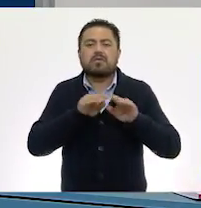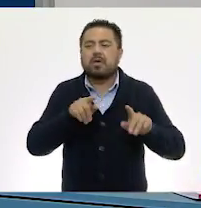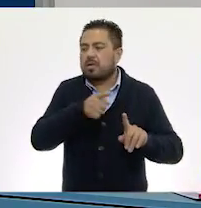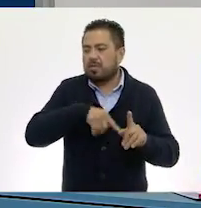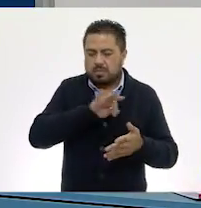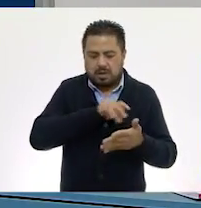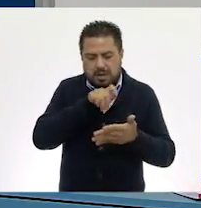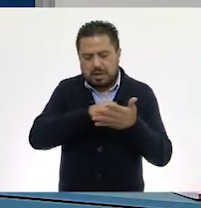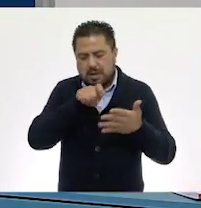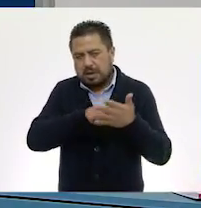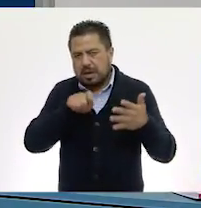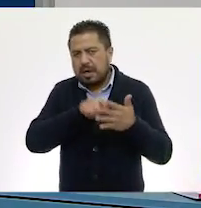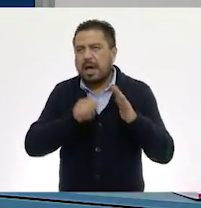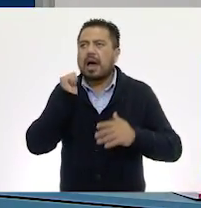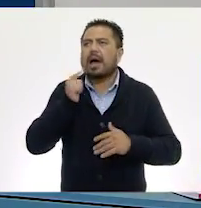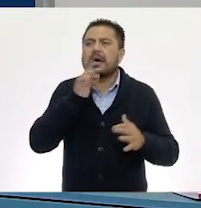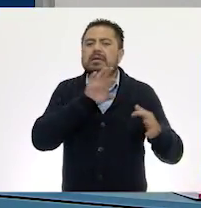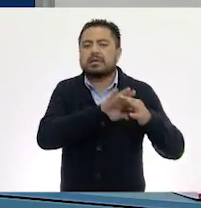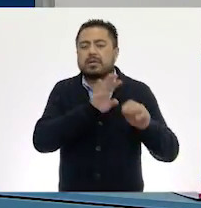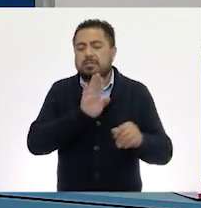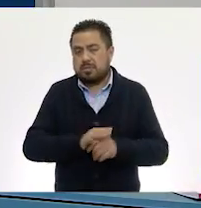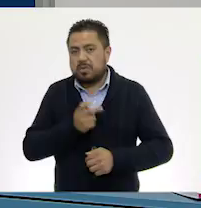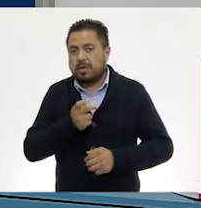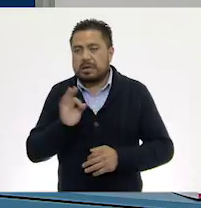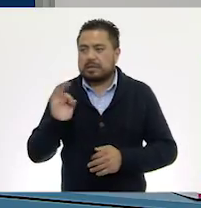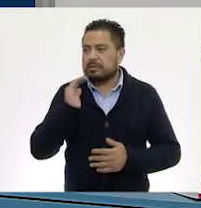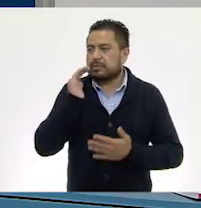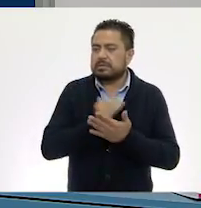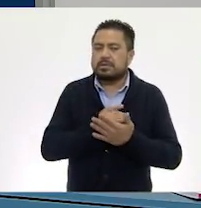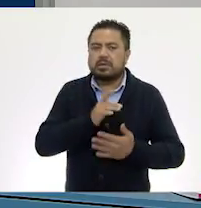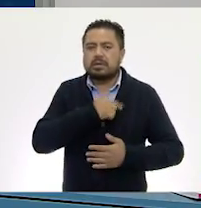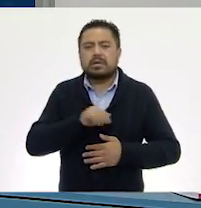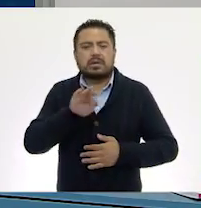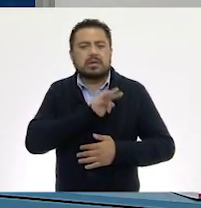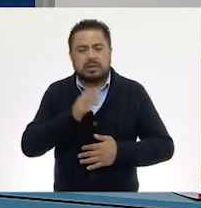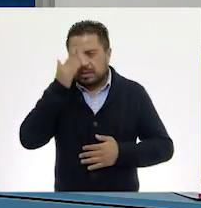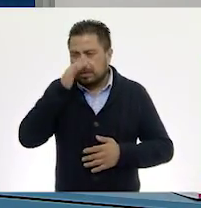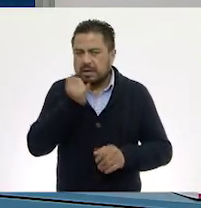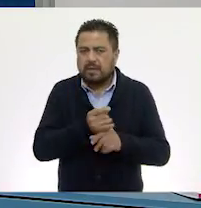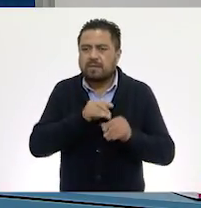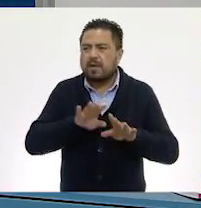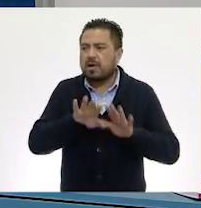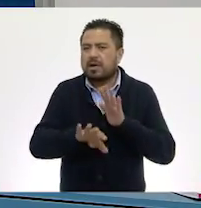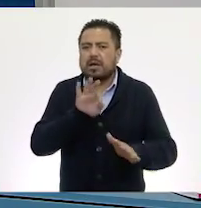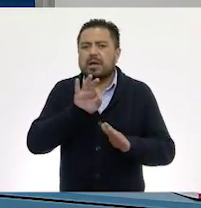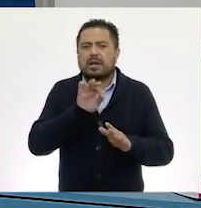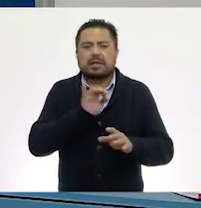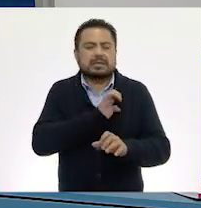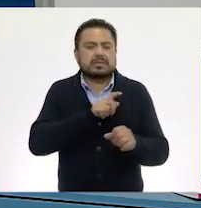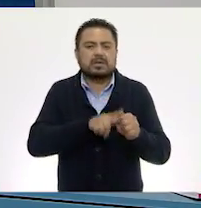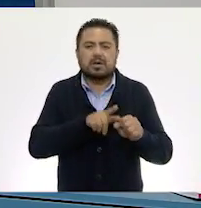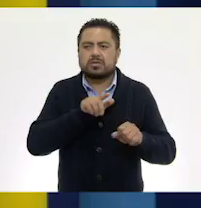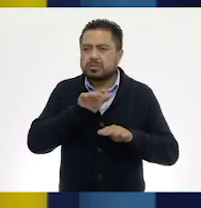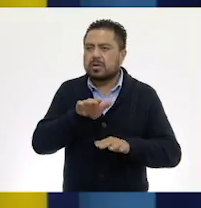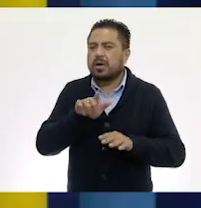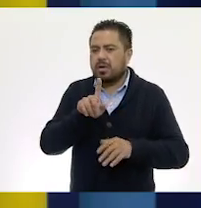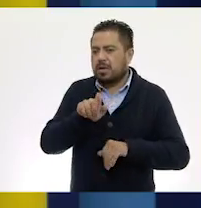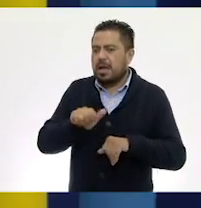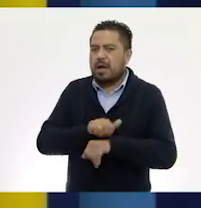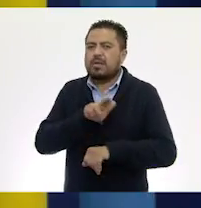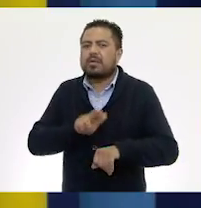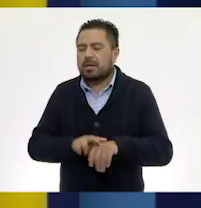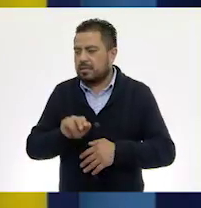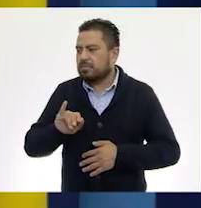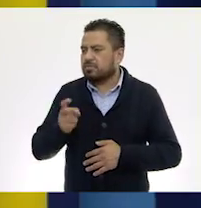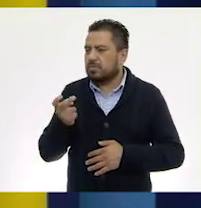que escribió alguien al respecto, por lo cual es poco probable que se supiera un dato tan específico sobre un autor. No, sí,